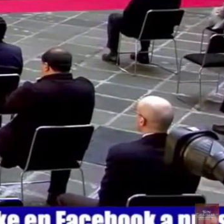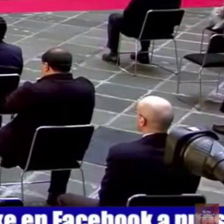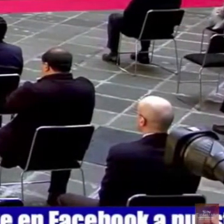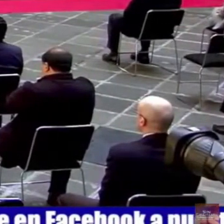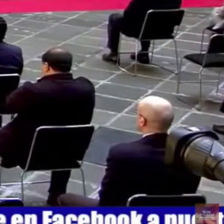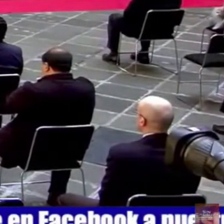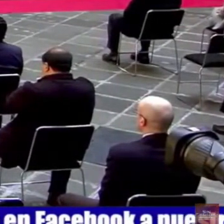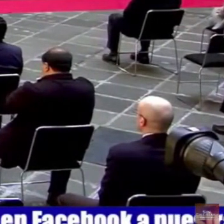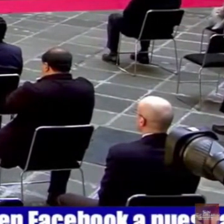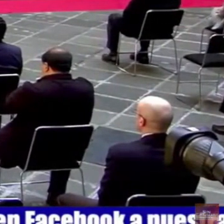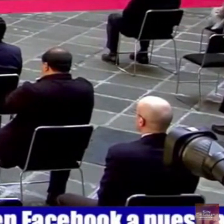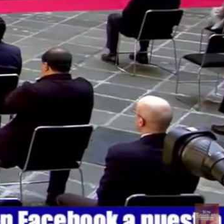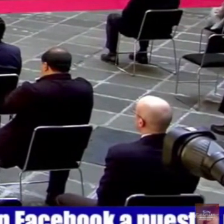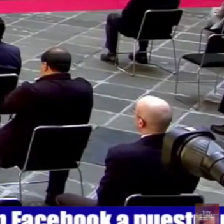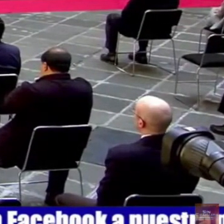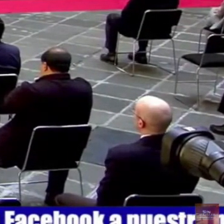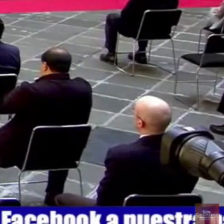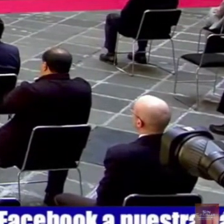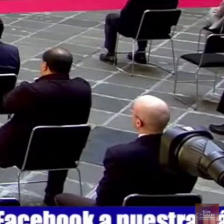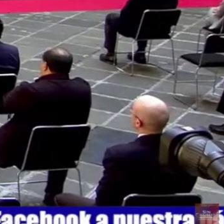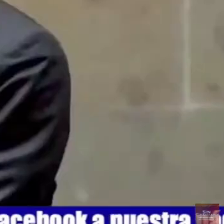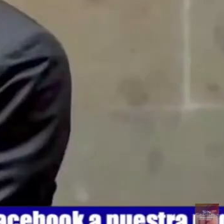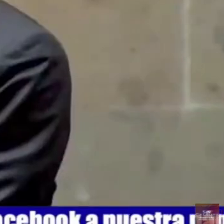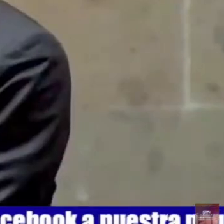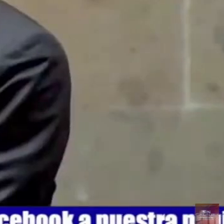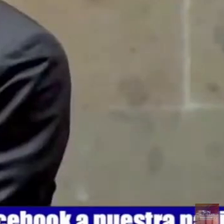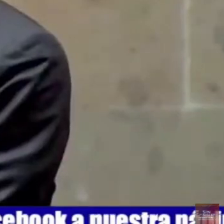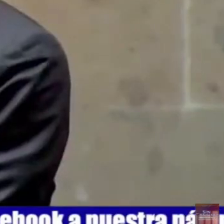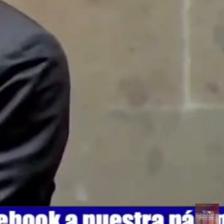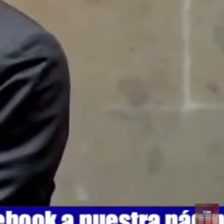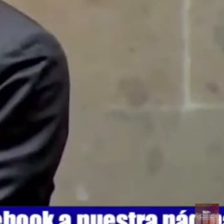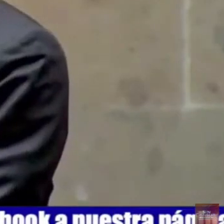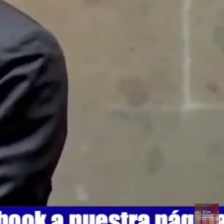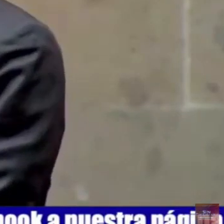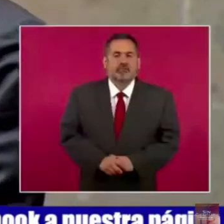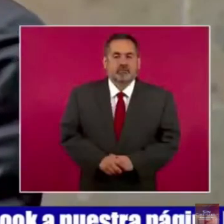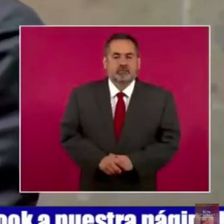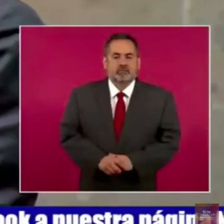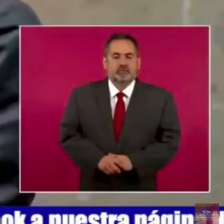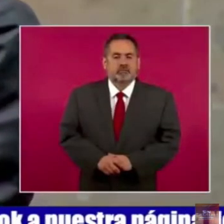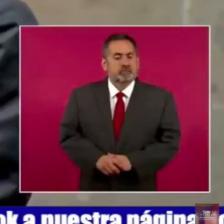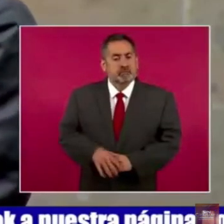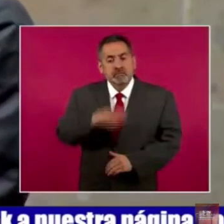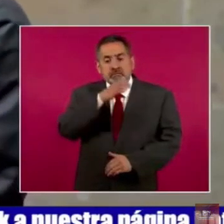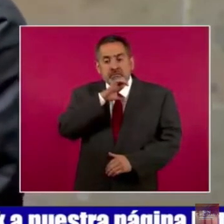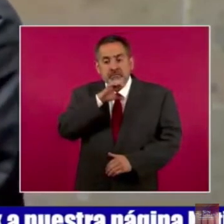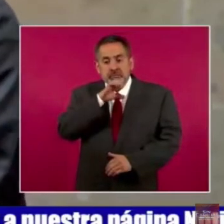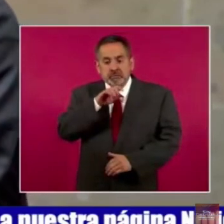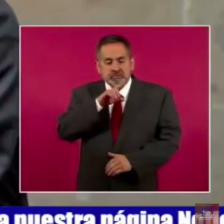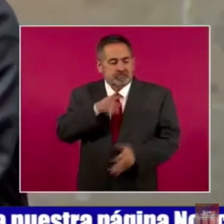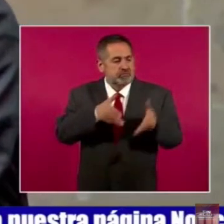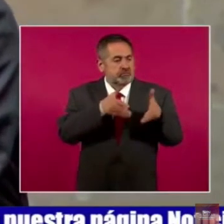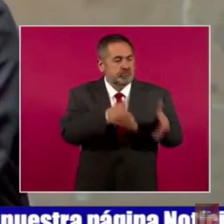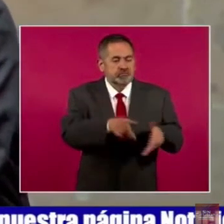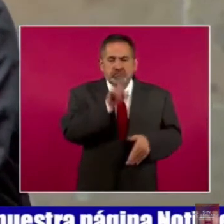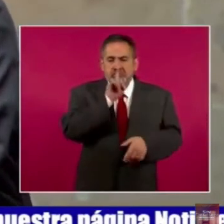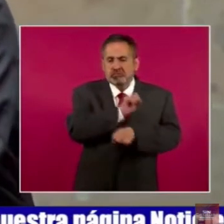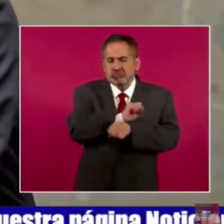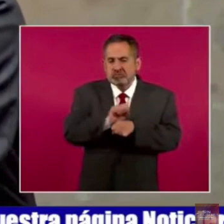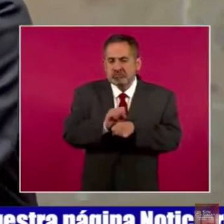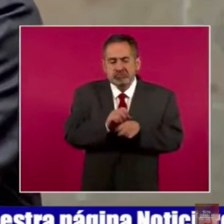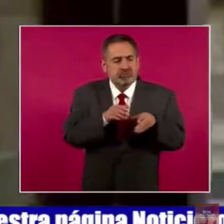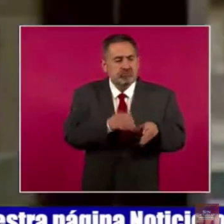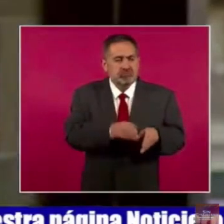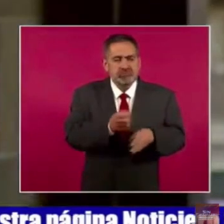hizo merecedores. El mismo Carranza sería sepultado de un modo discreto, rodeado